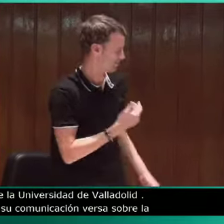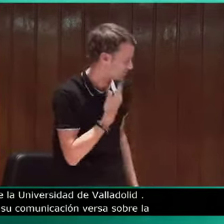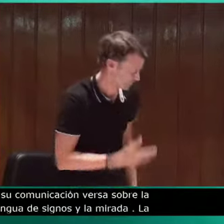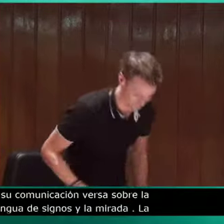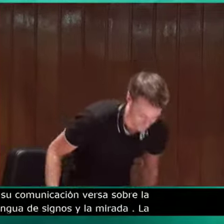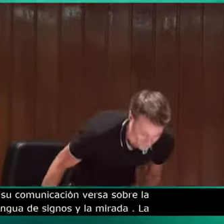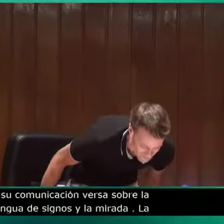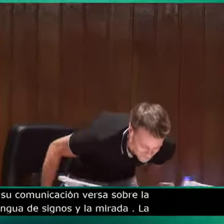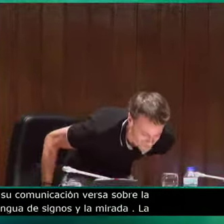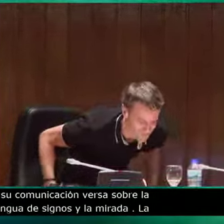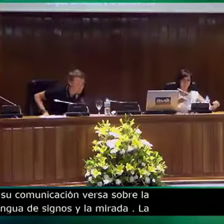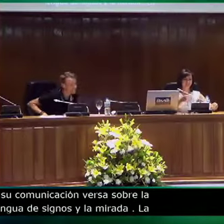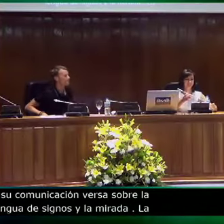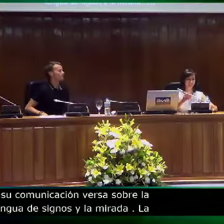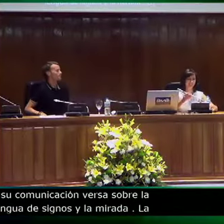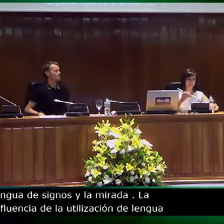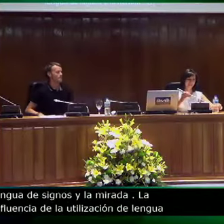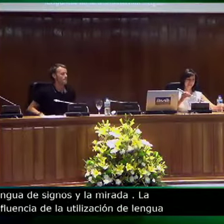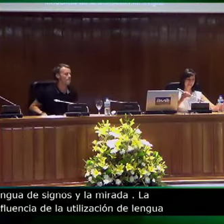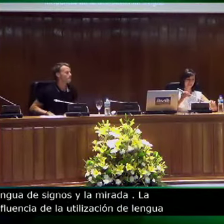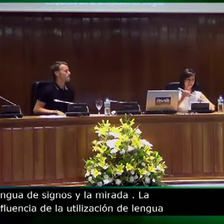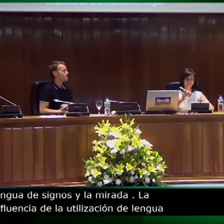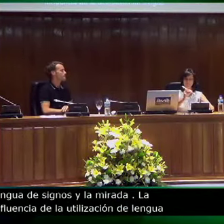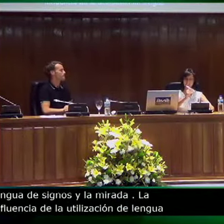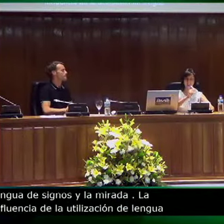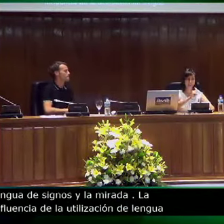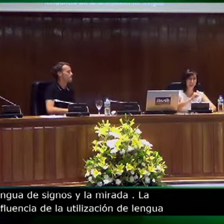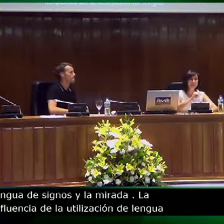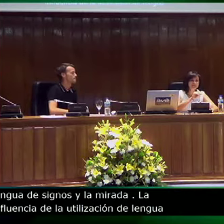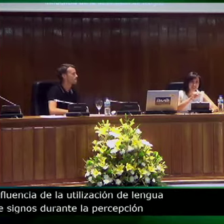lengua de signos durante la percepción visual. Gracias y cuando quieras.